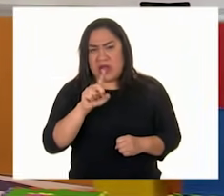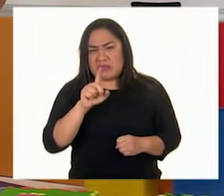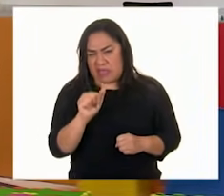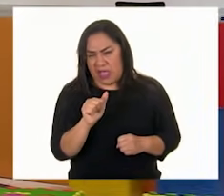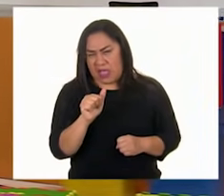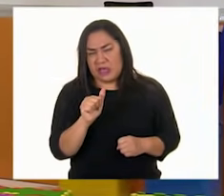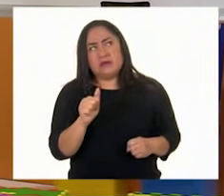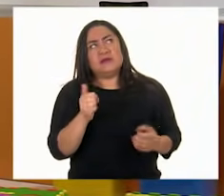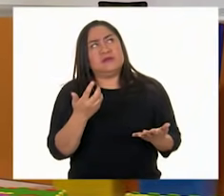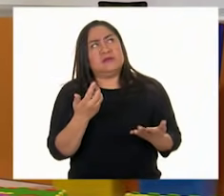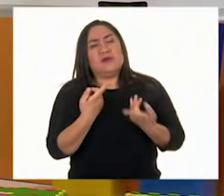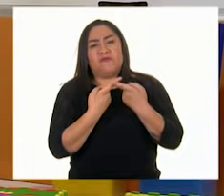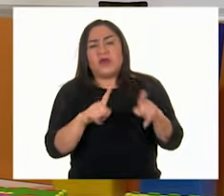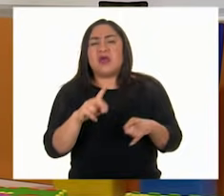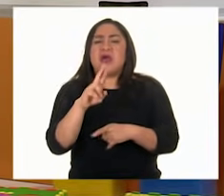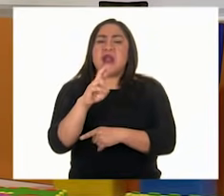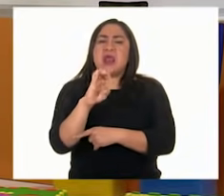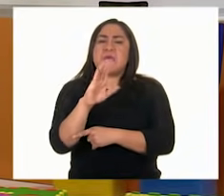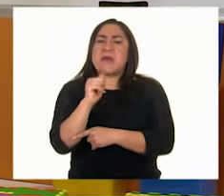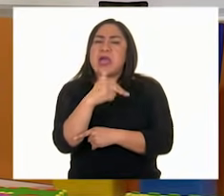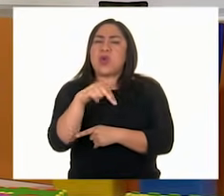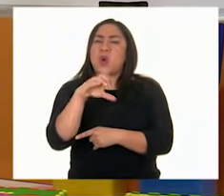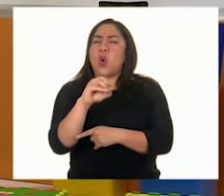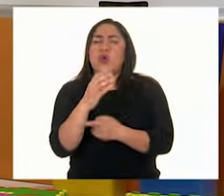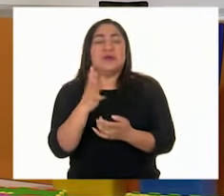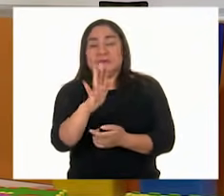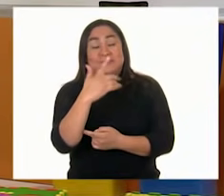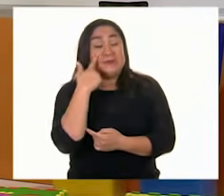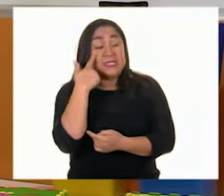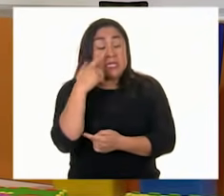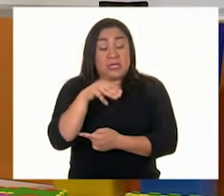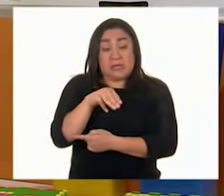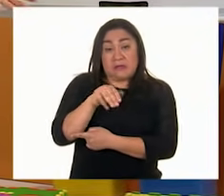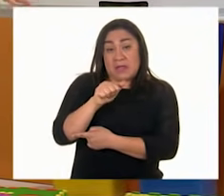rebaño? ¿Y por qué no rebaño? Bueno, manada